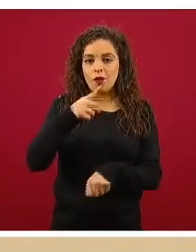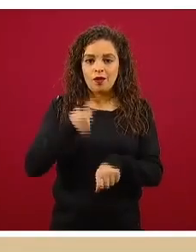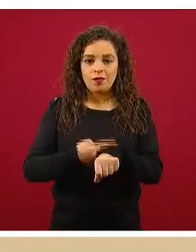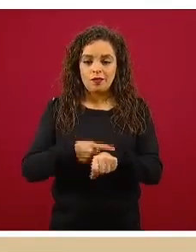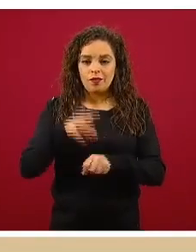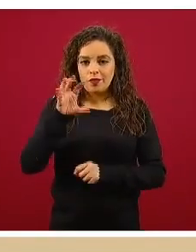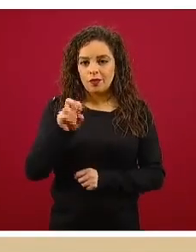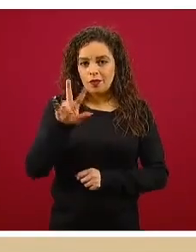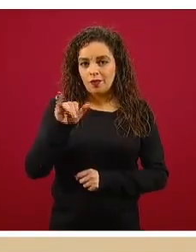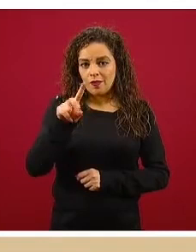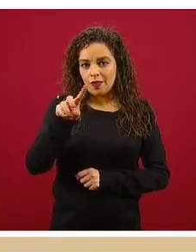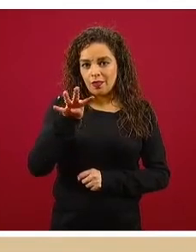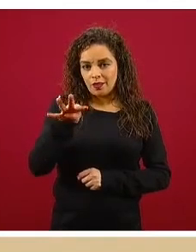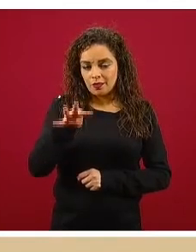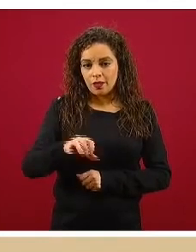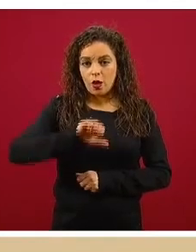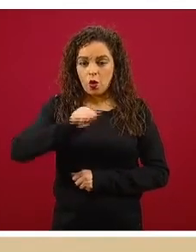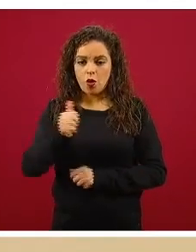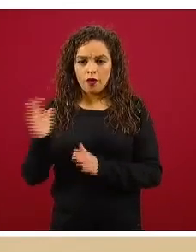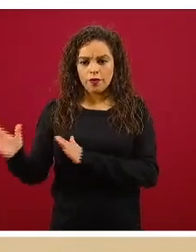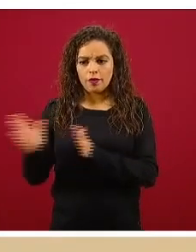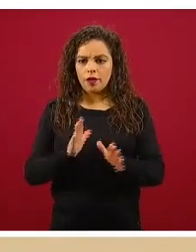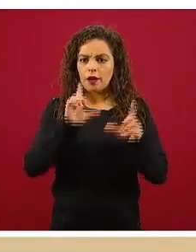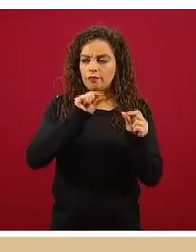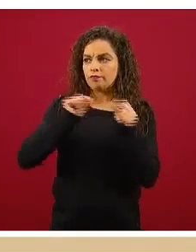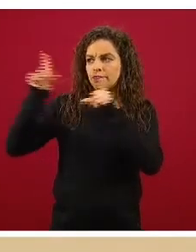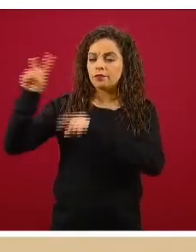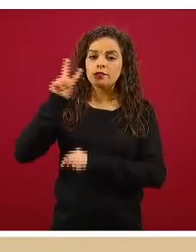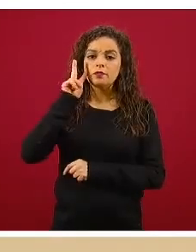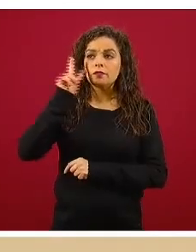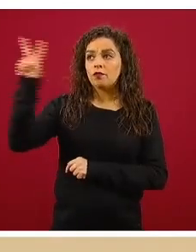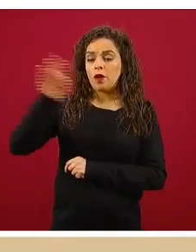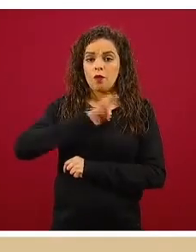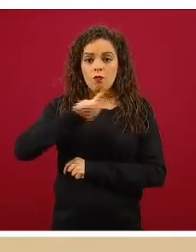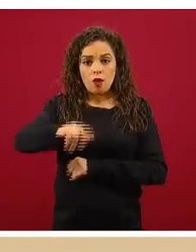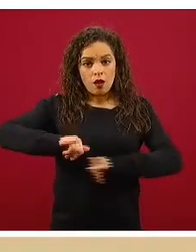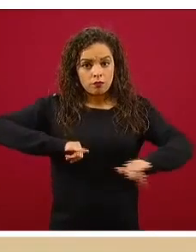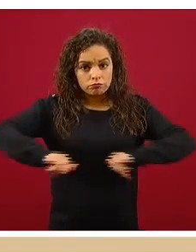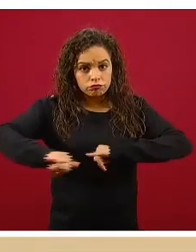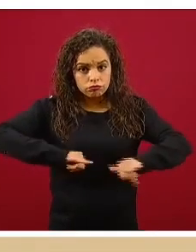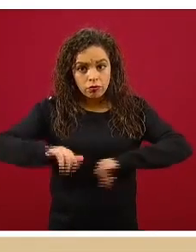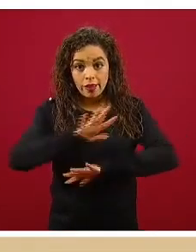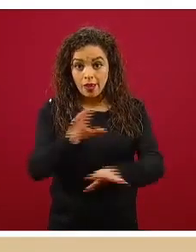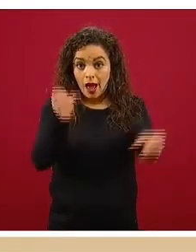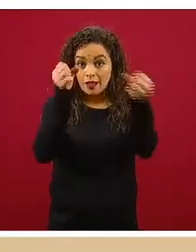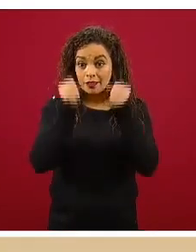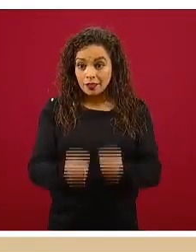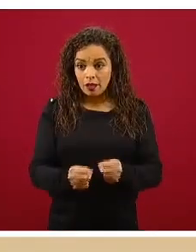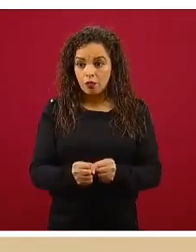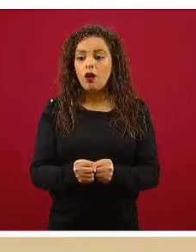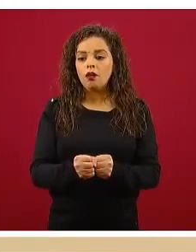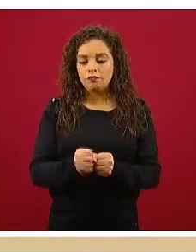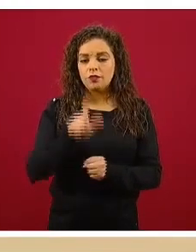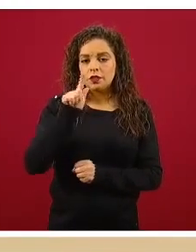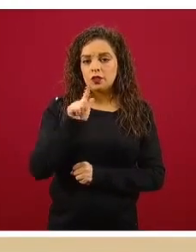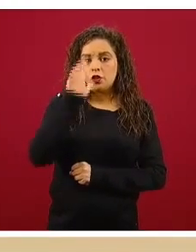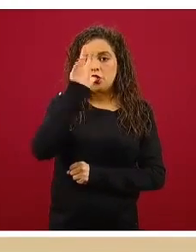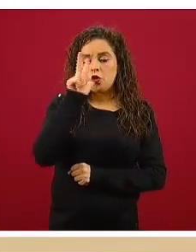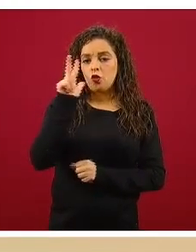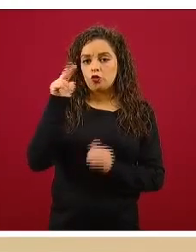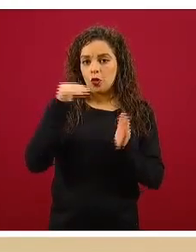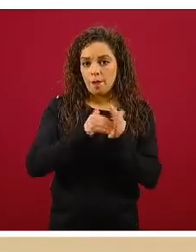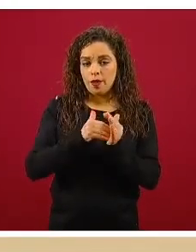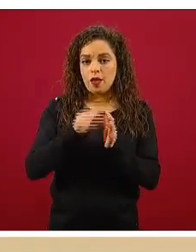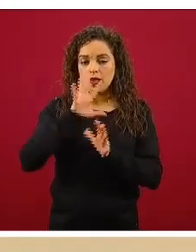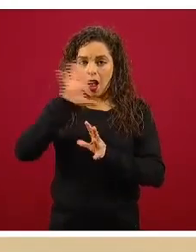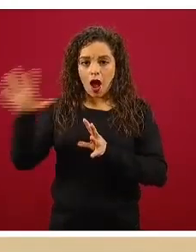en la siguiente diapositiva cómo se distribuye la carga confirmada. Superamos ya los 78.000 casos